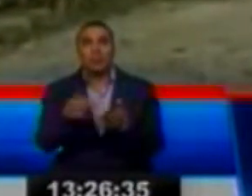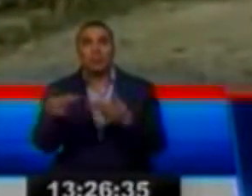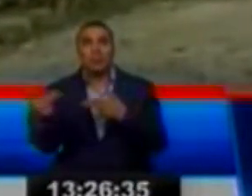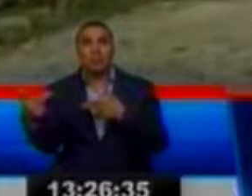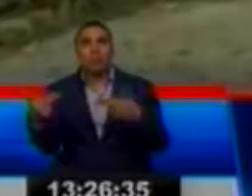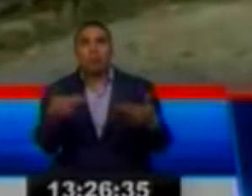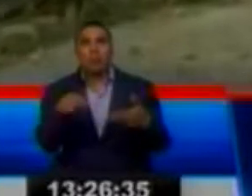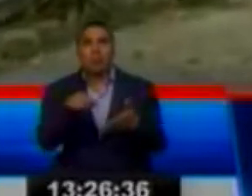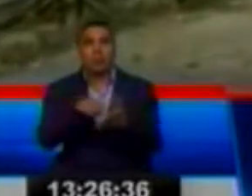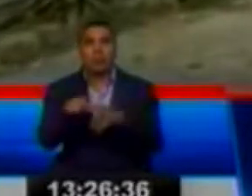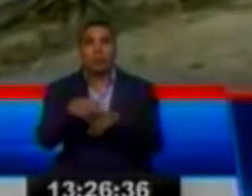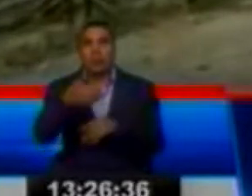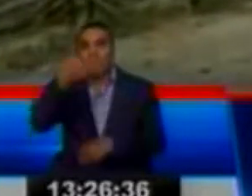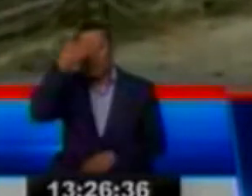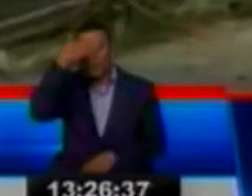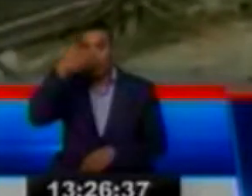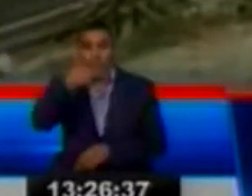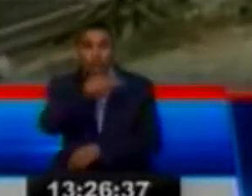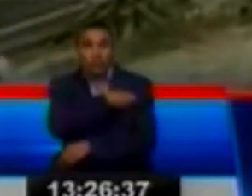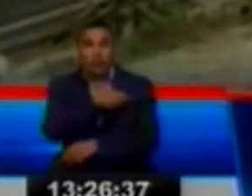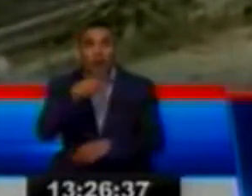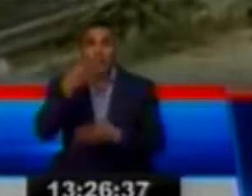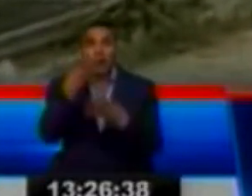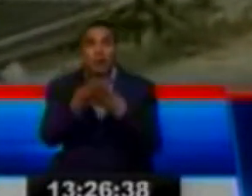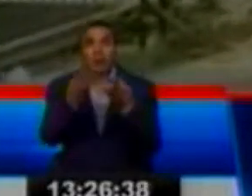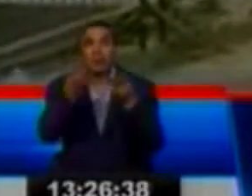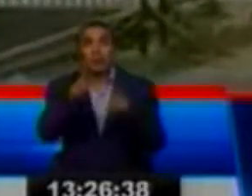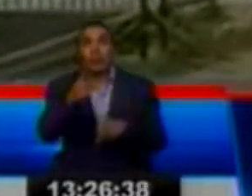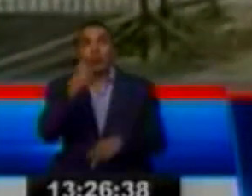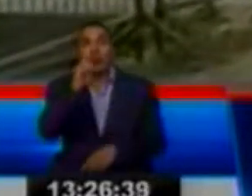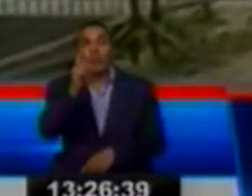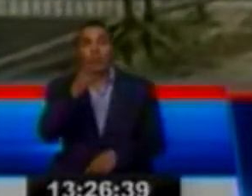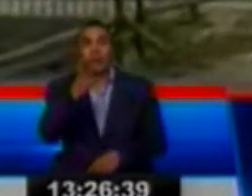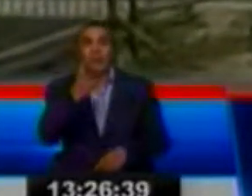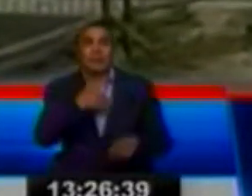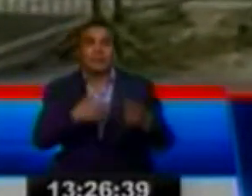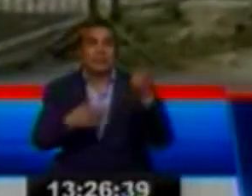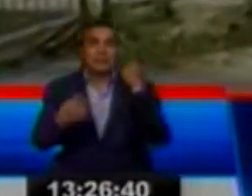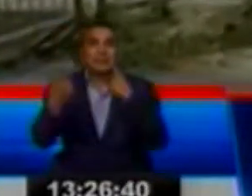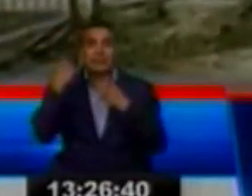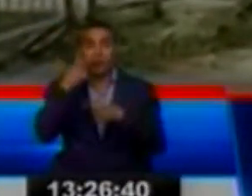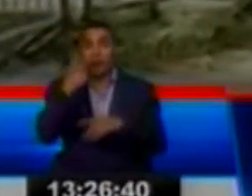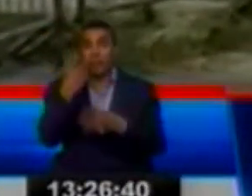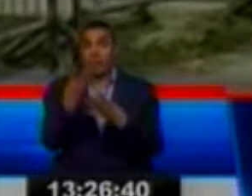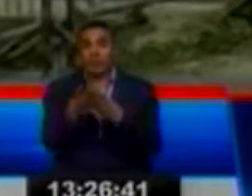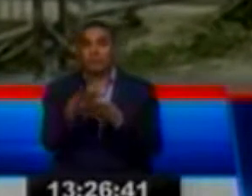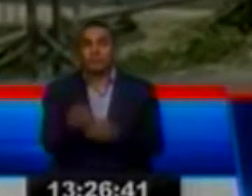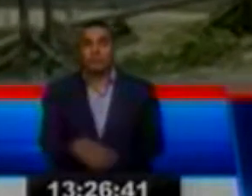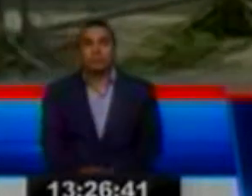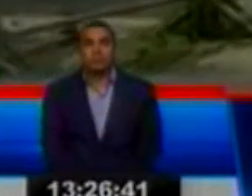el área de enfermería de la cárcel, donde un PPL también resultó herido.